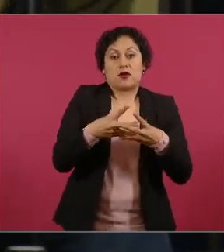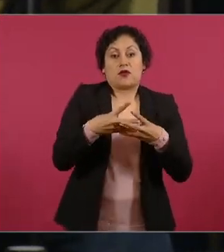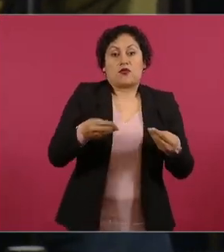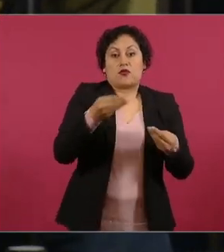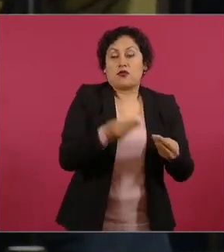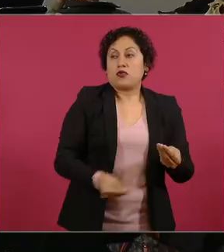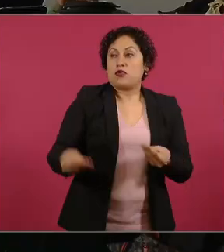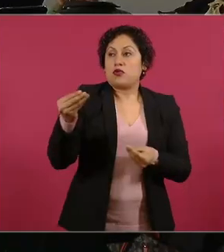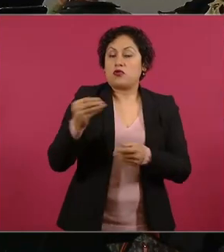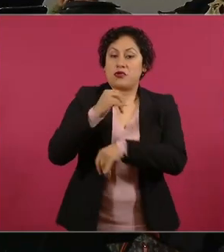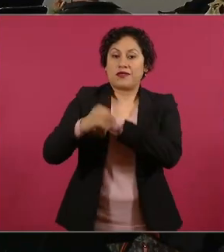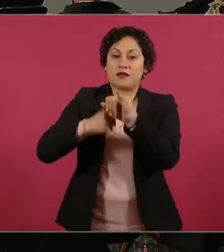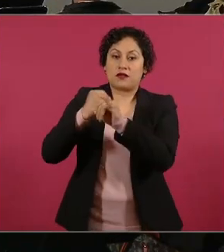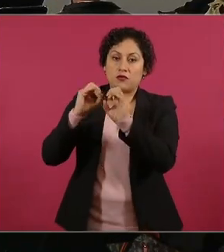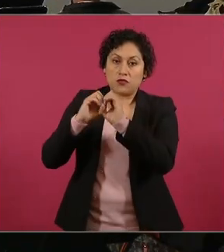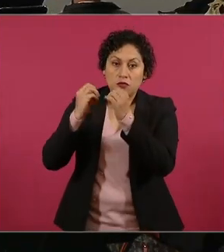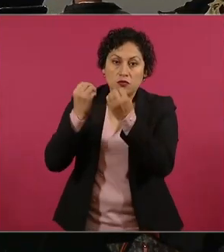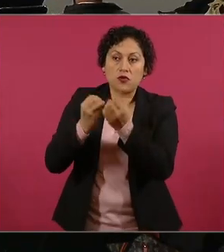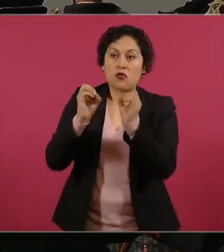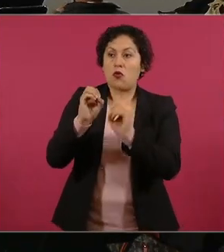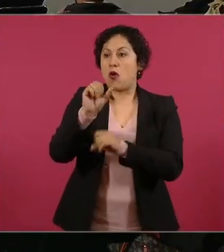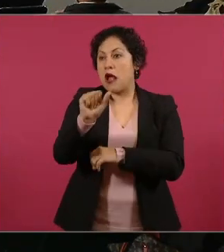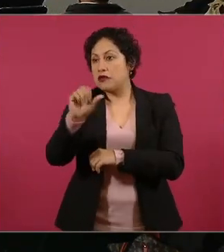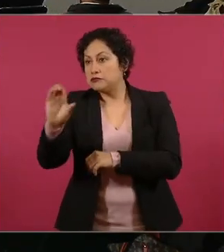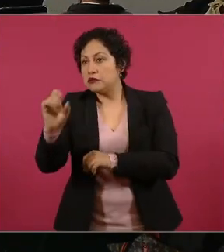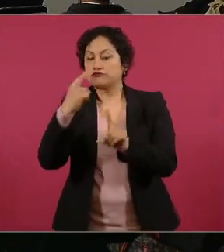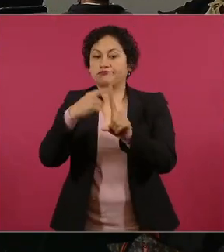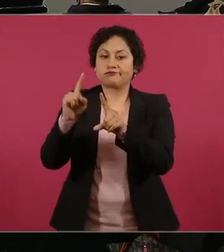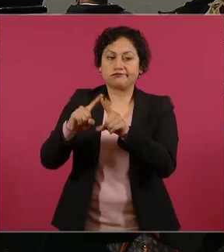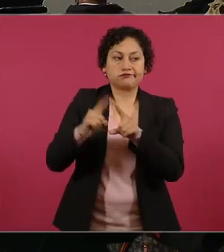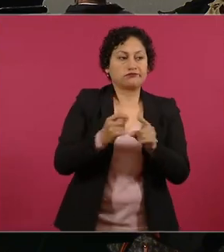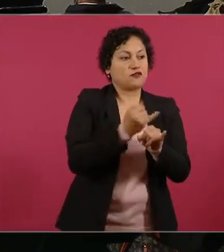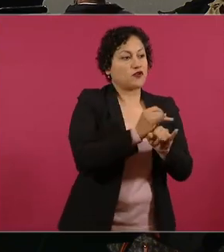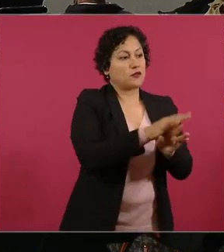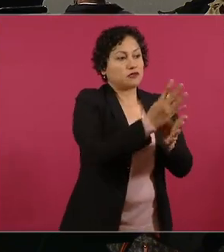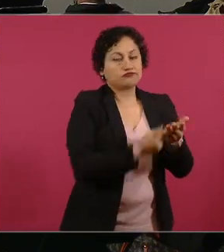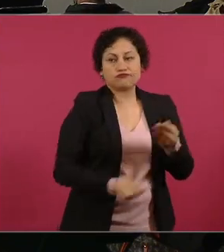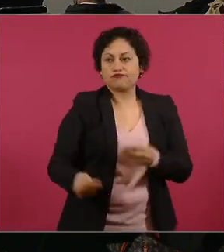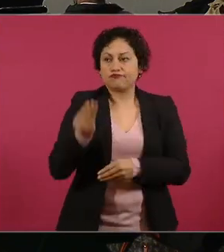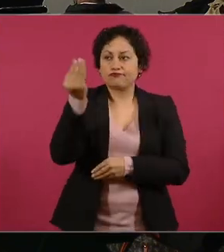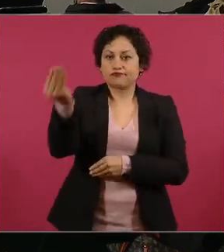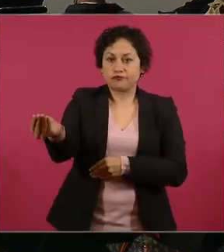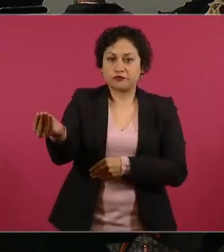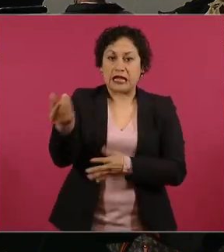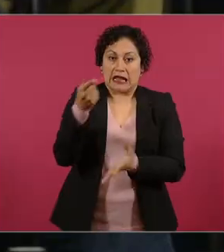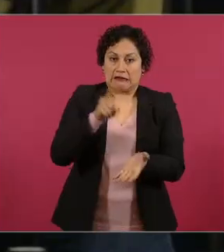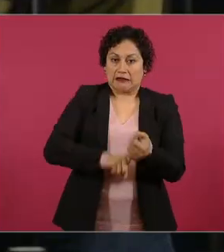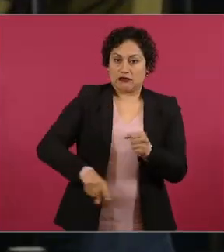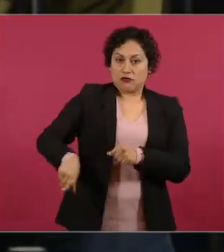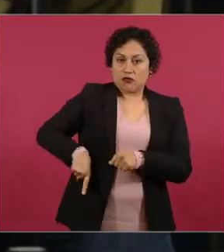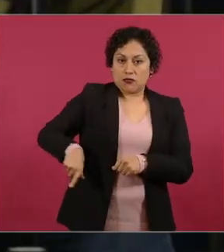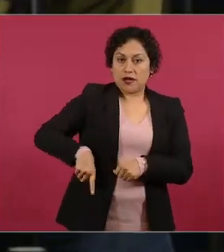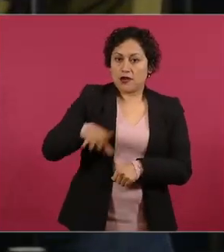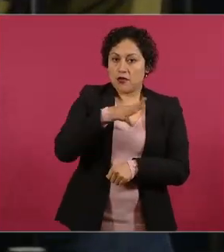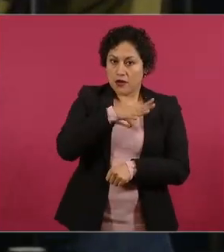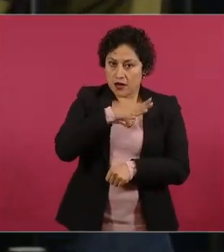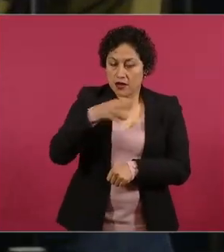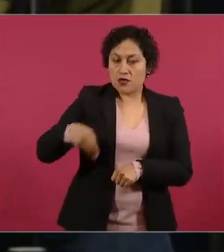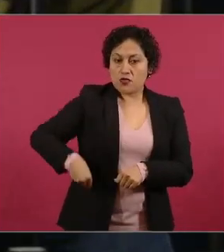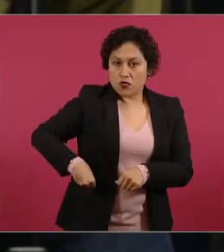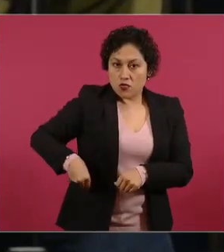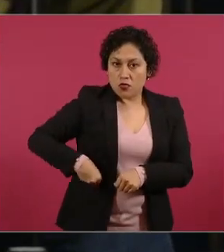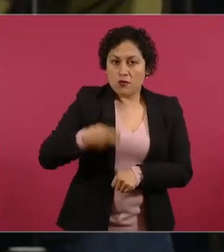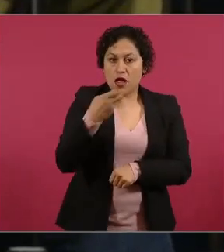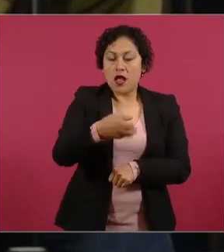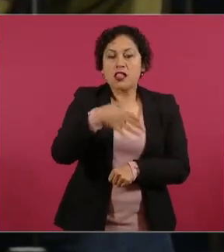internacionales y a organizaciones de la sociedad civil, con todos estos infiltrados, ¿no?, dentro del gobierno, que también hacen este trabajo